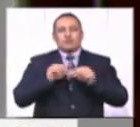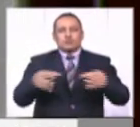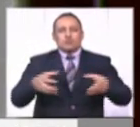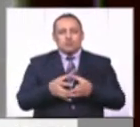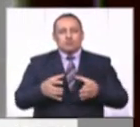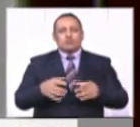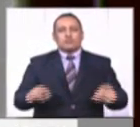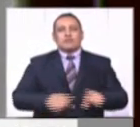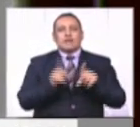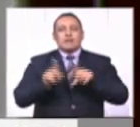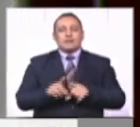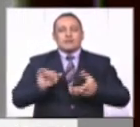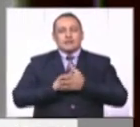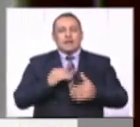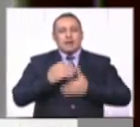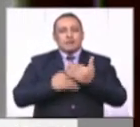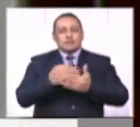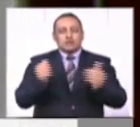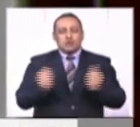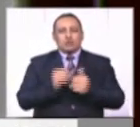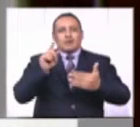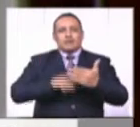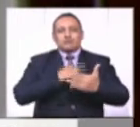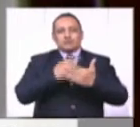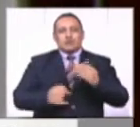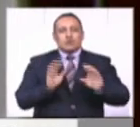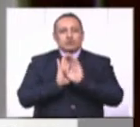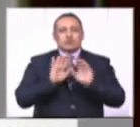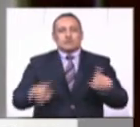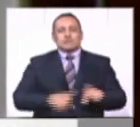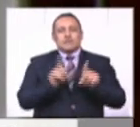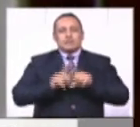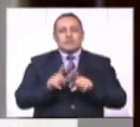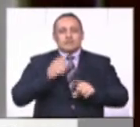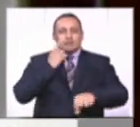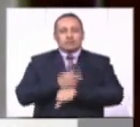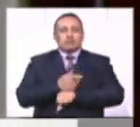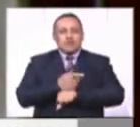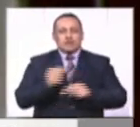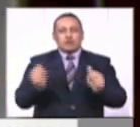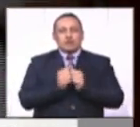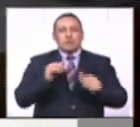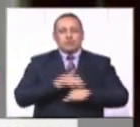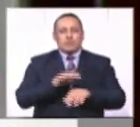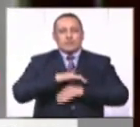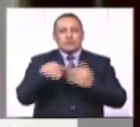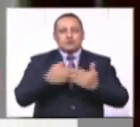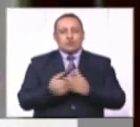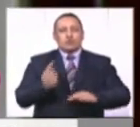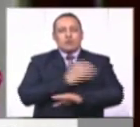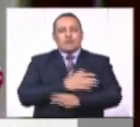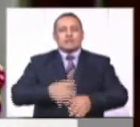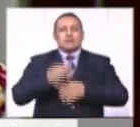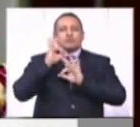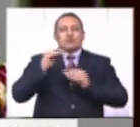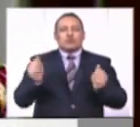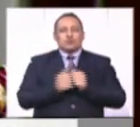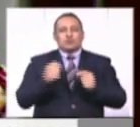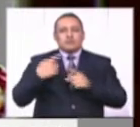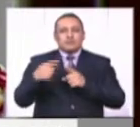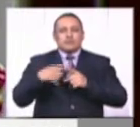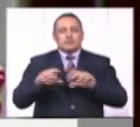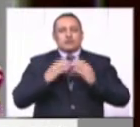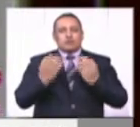órgano materializándose en la infracción constitucional imputada en virtud de lo anterior expuesto señor presidente y colegas